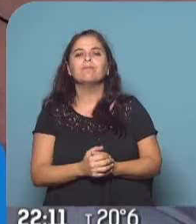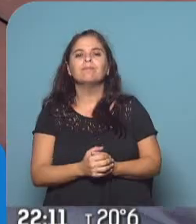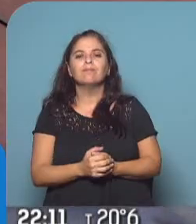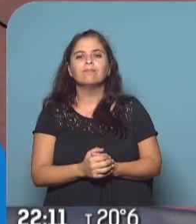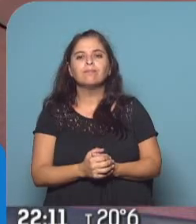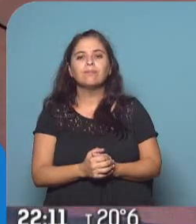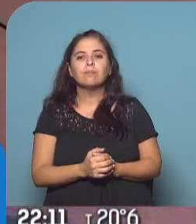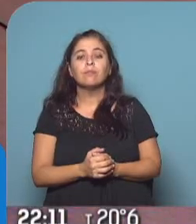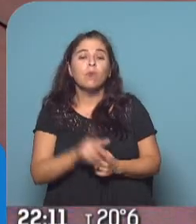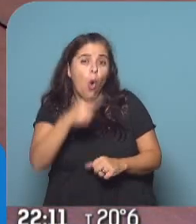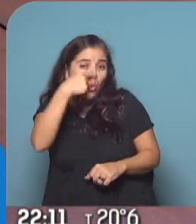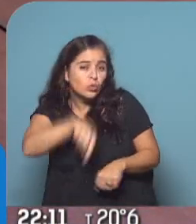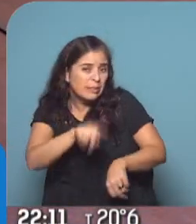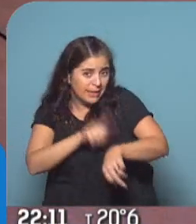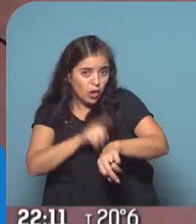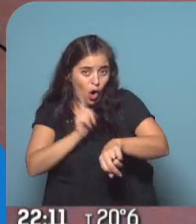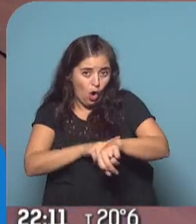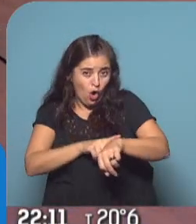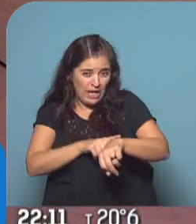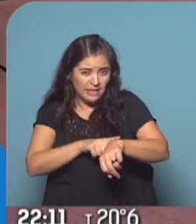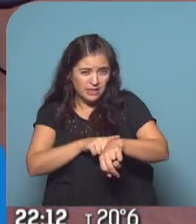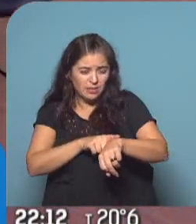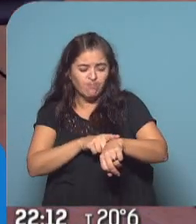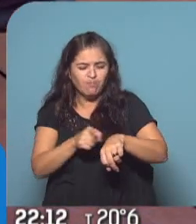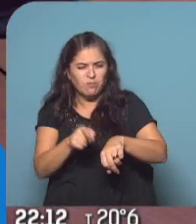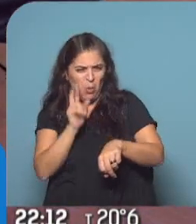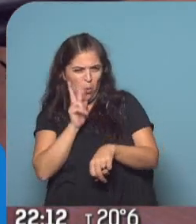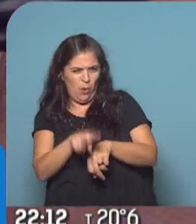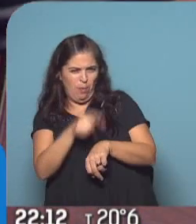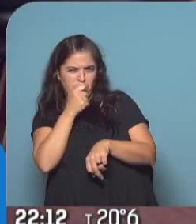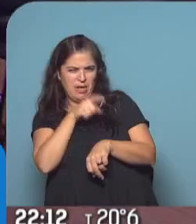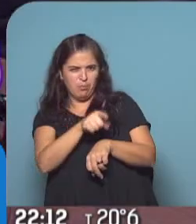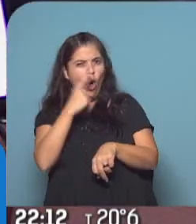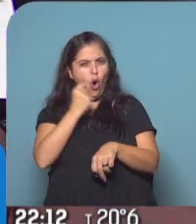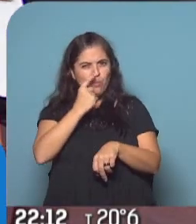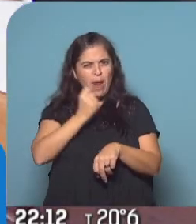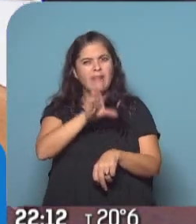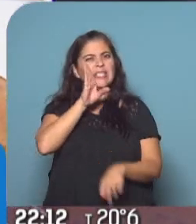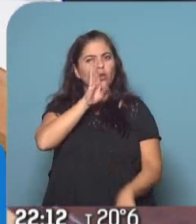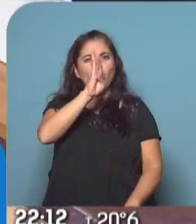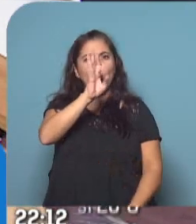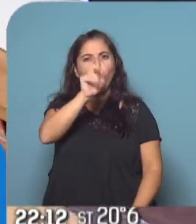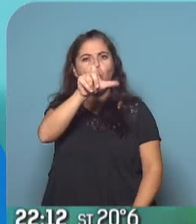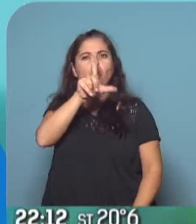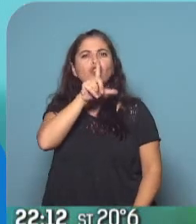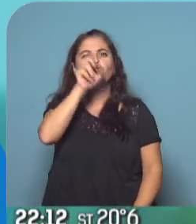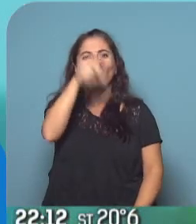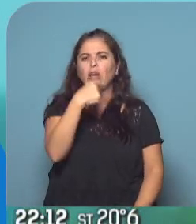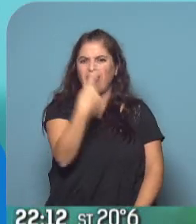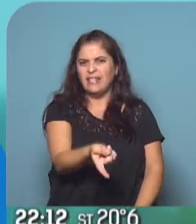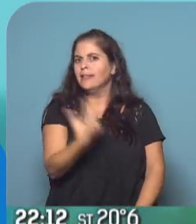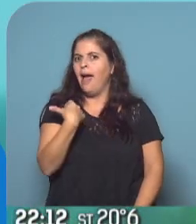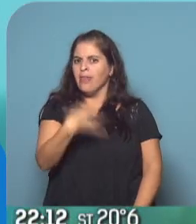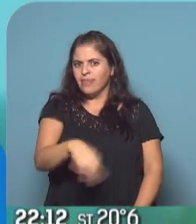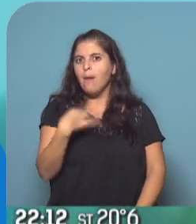en paralelo a lo que suponemos y vemos en realidad de John Bolton proponiendo ir al extremo y a lo